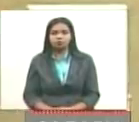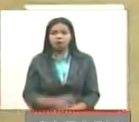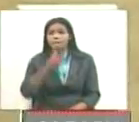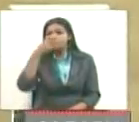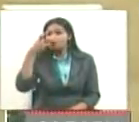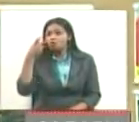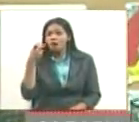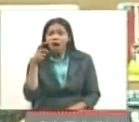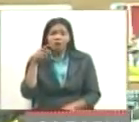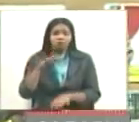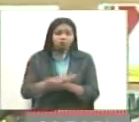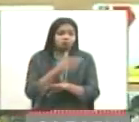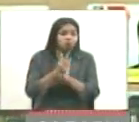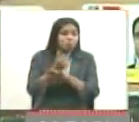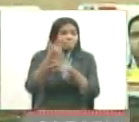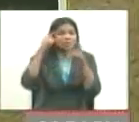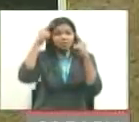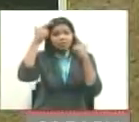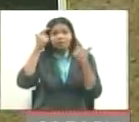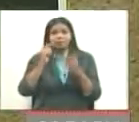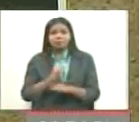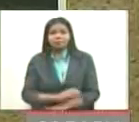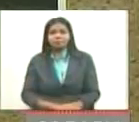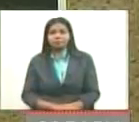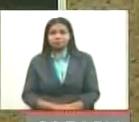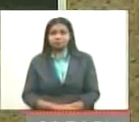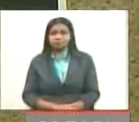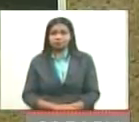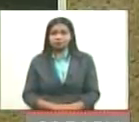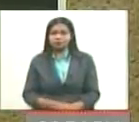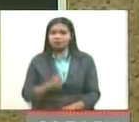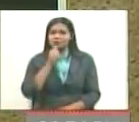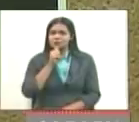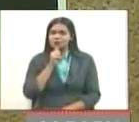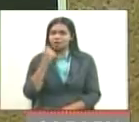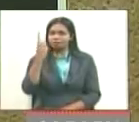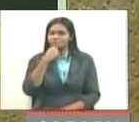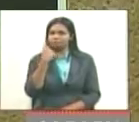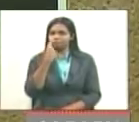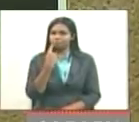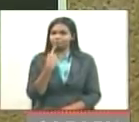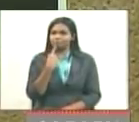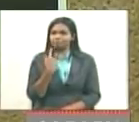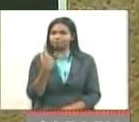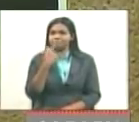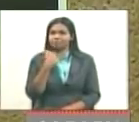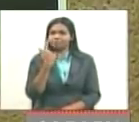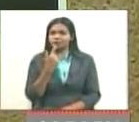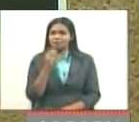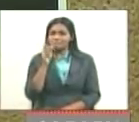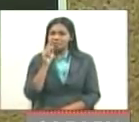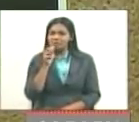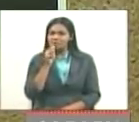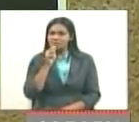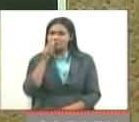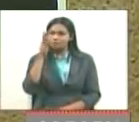Fue que me endrogaron. Mira quién está aquí tan linda. ¿Ah?